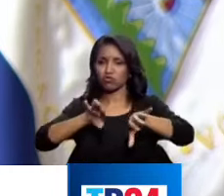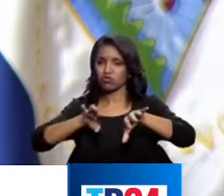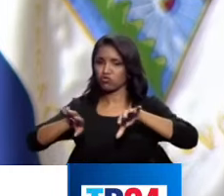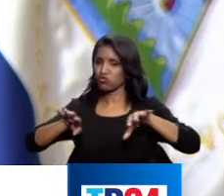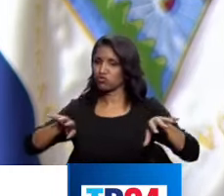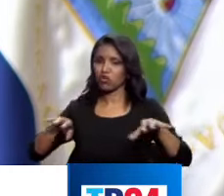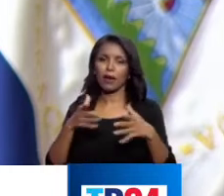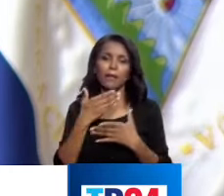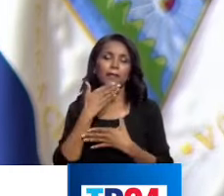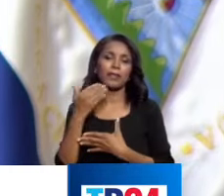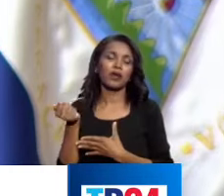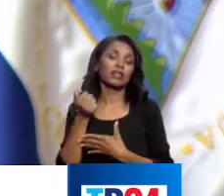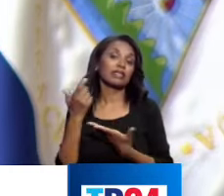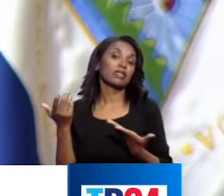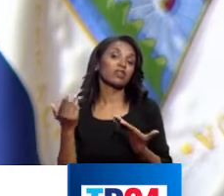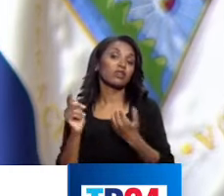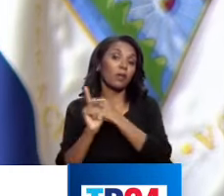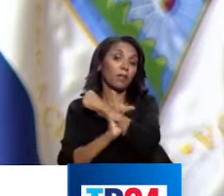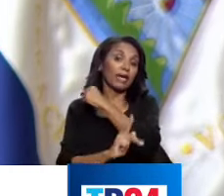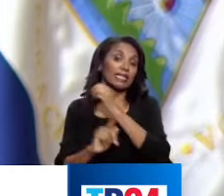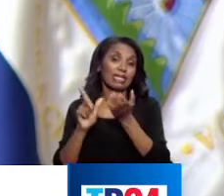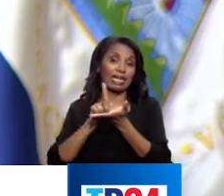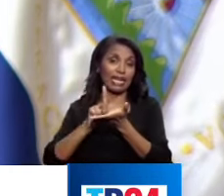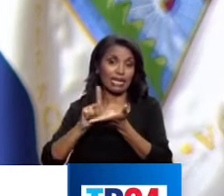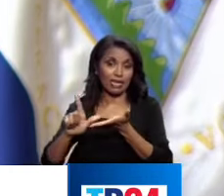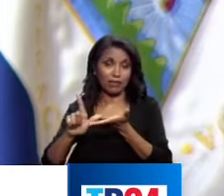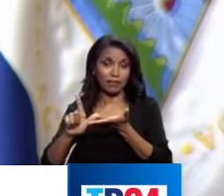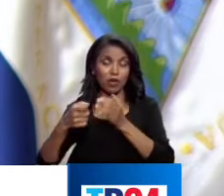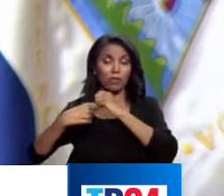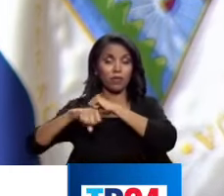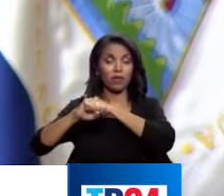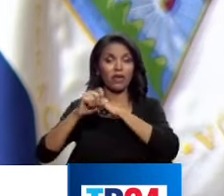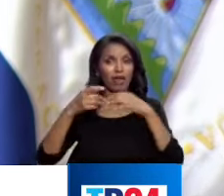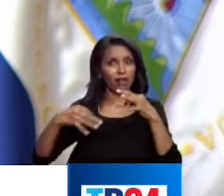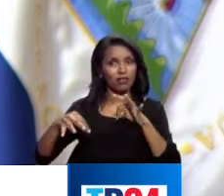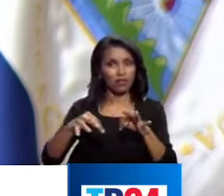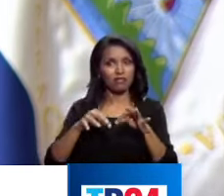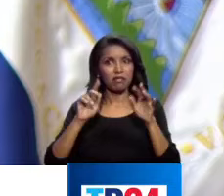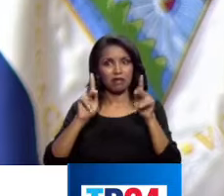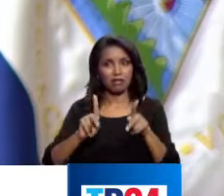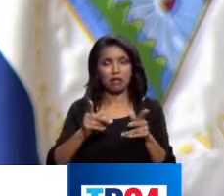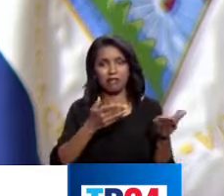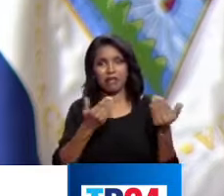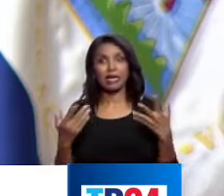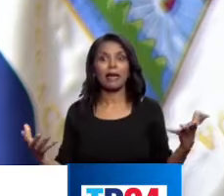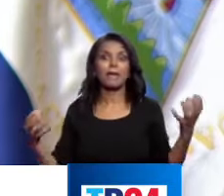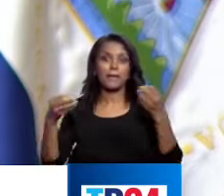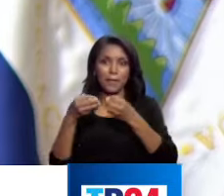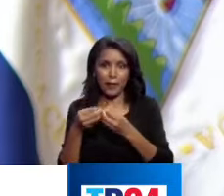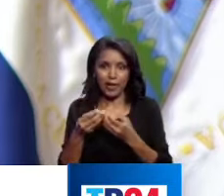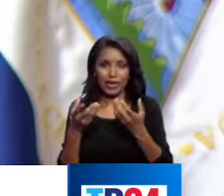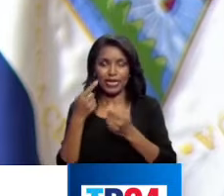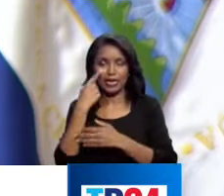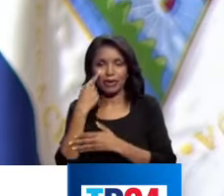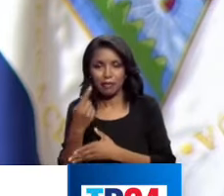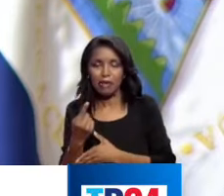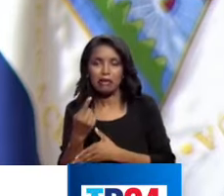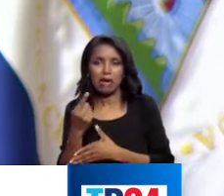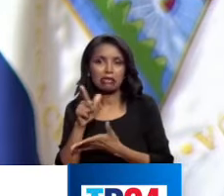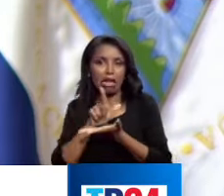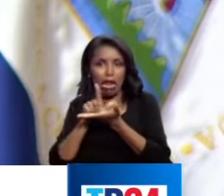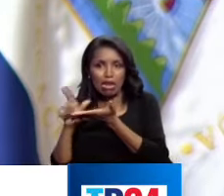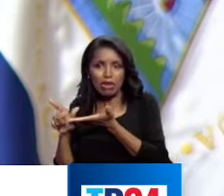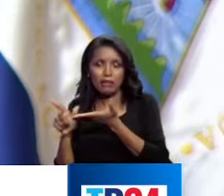Así tendremos un país limpio que nos permitirá no solo promover el turismo, tener más visitantes que se queden por más